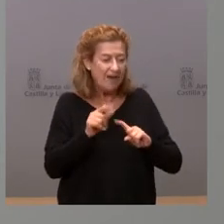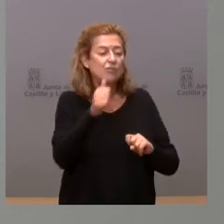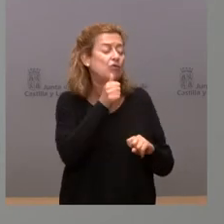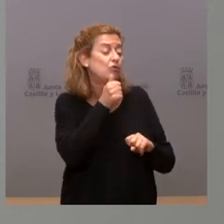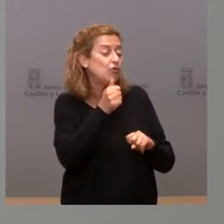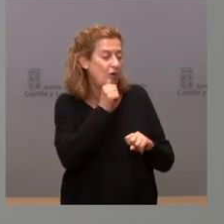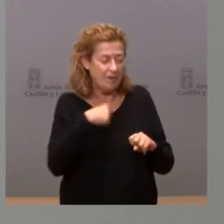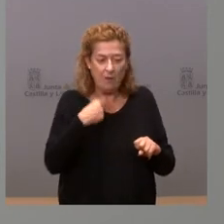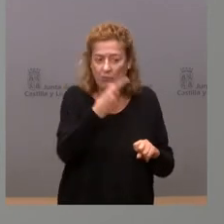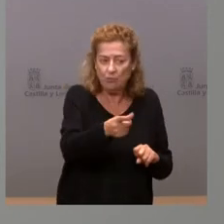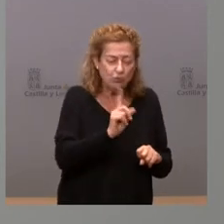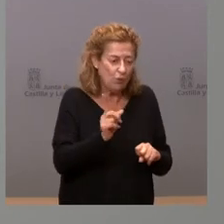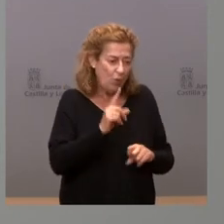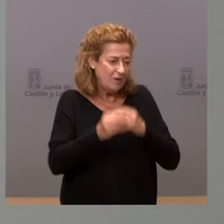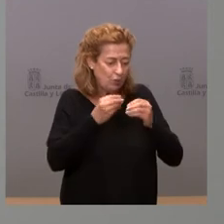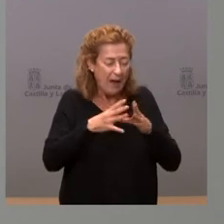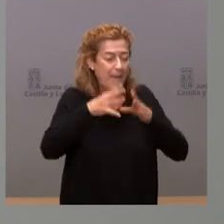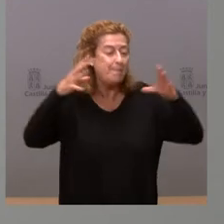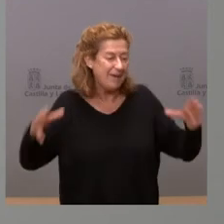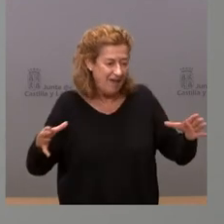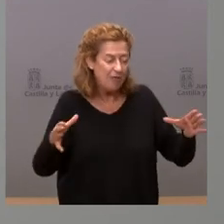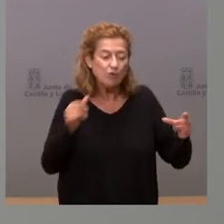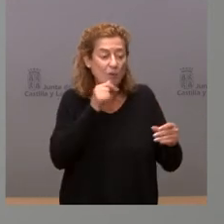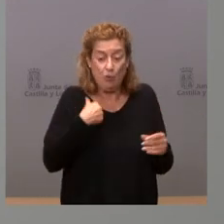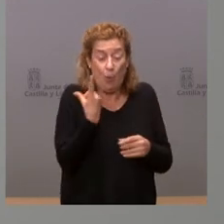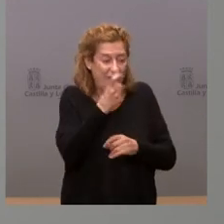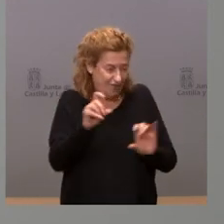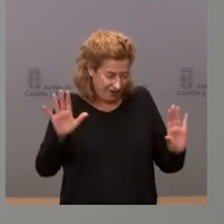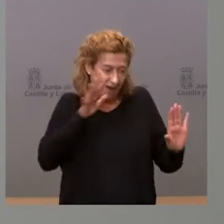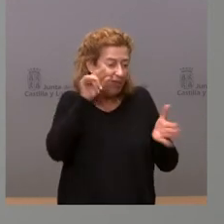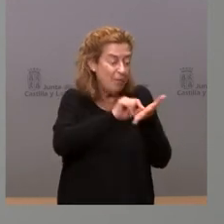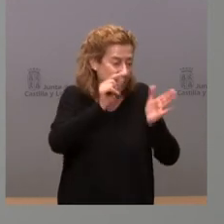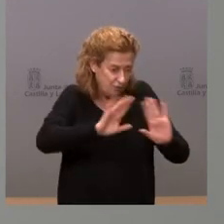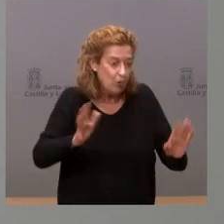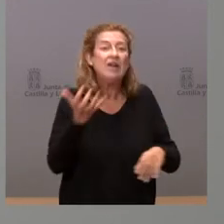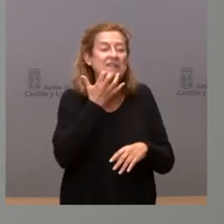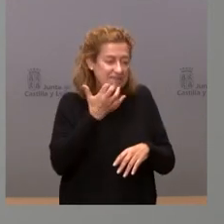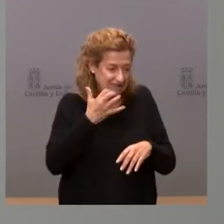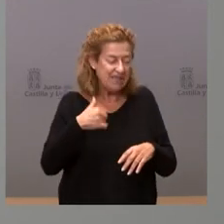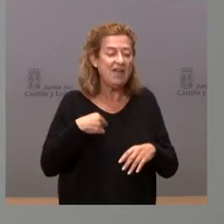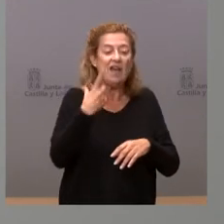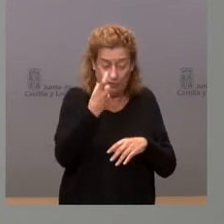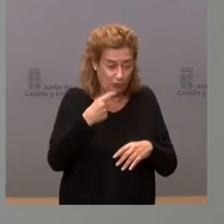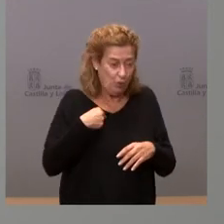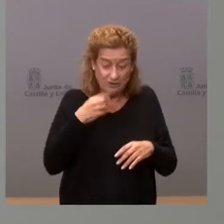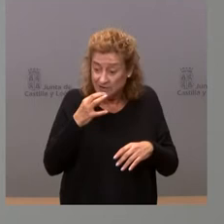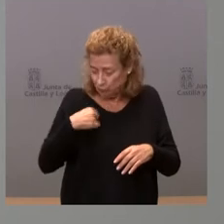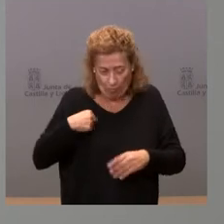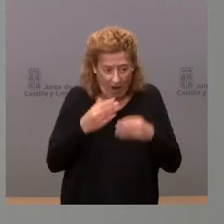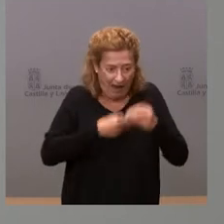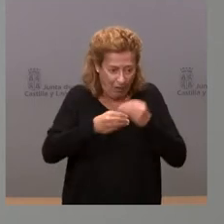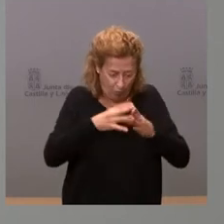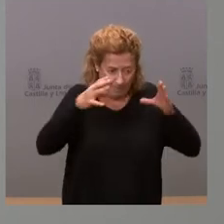no hemos ampliado hemos tenido la necesidad y si y si fuera así lo haríamos de ampliar